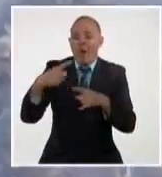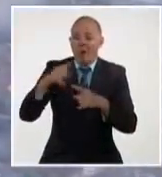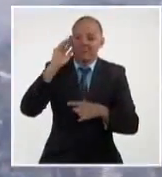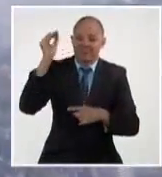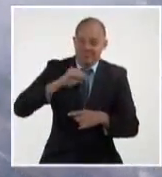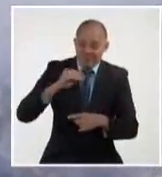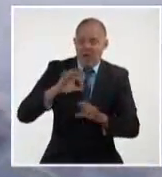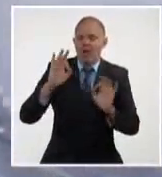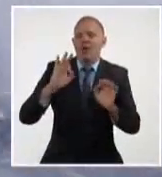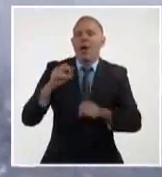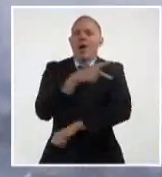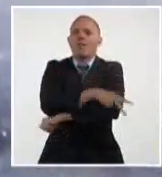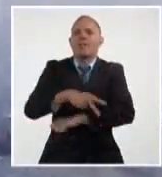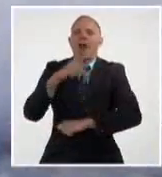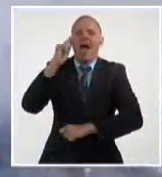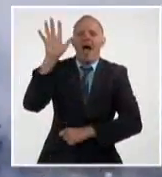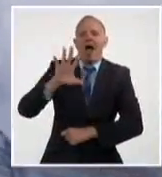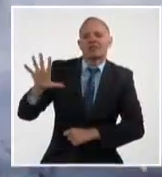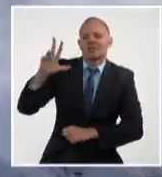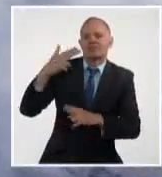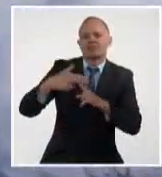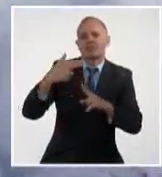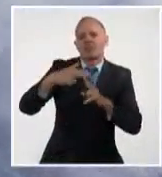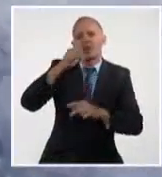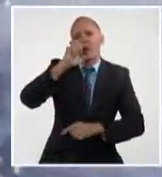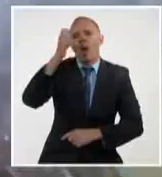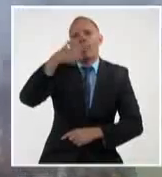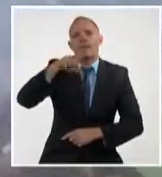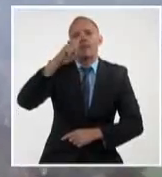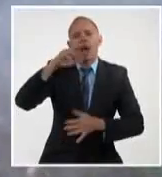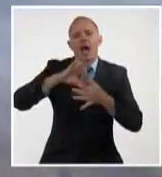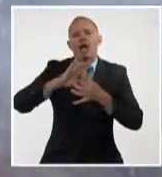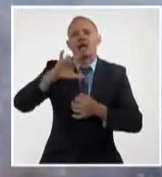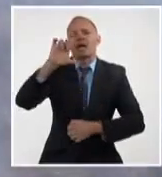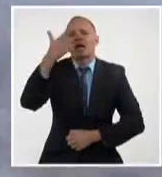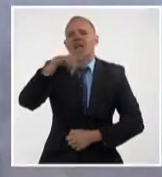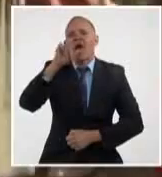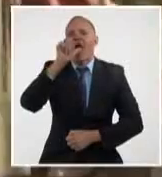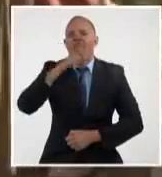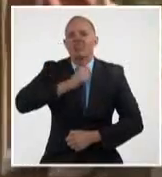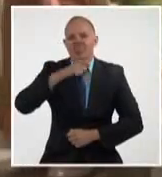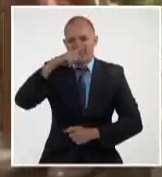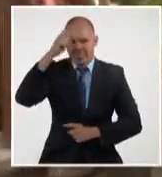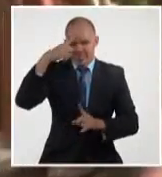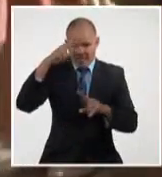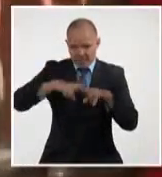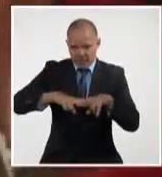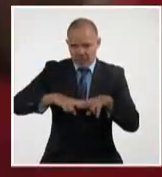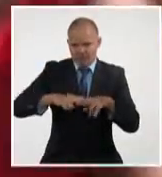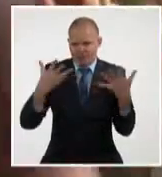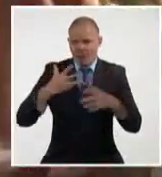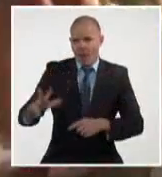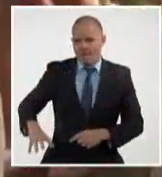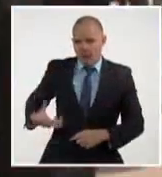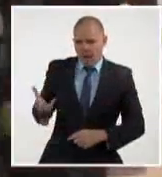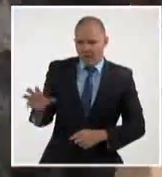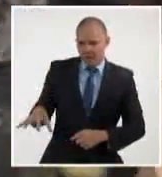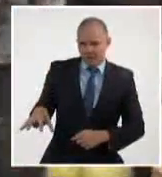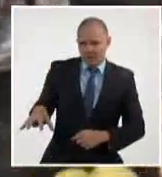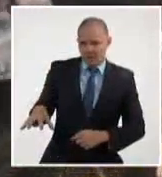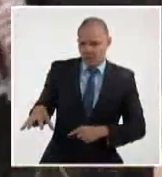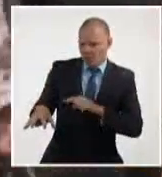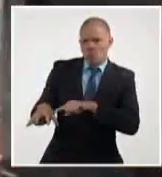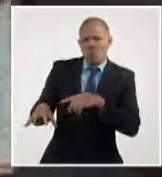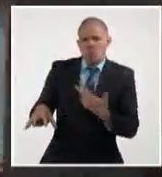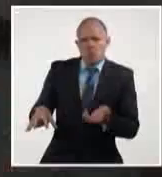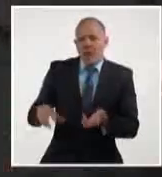grande en Bangladesh. El fuego consumió 2.000 carpas y dejó sin nada, otra vez, a unos 12.000 ciudadanos de